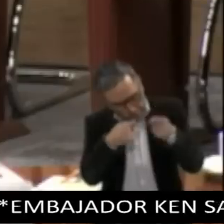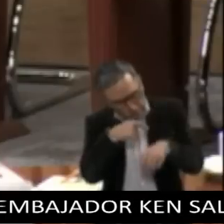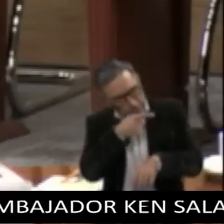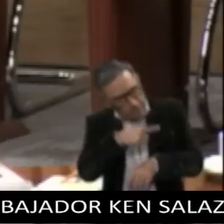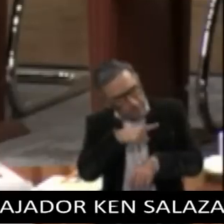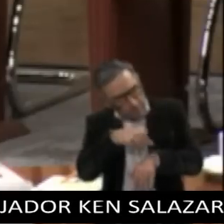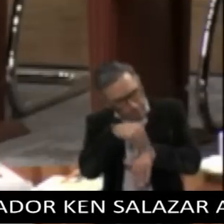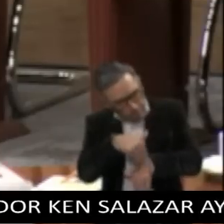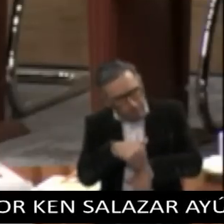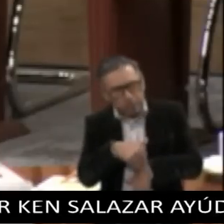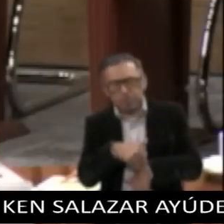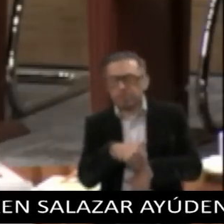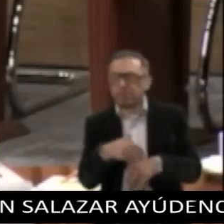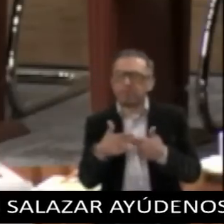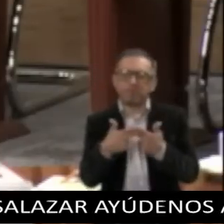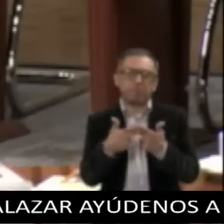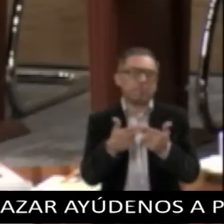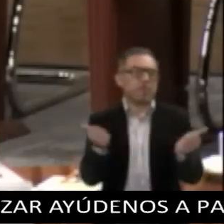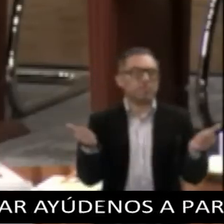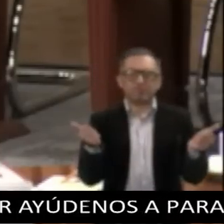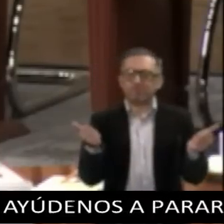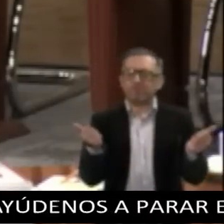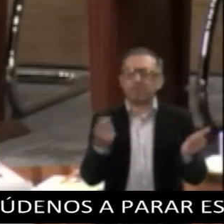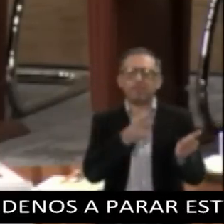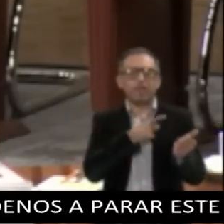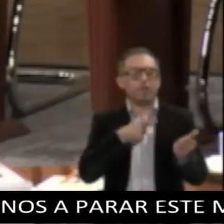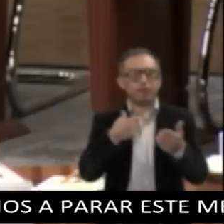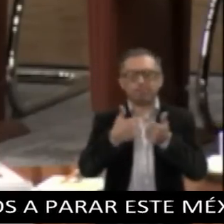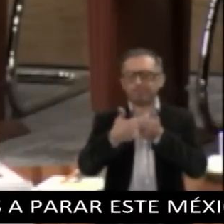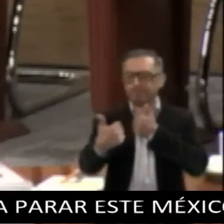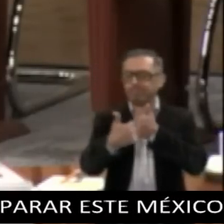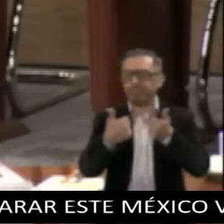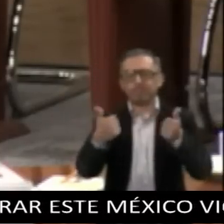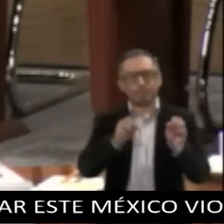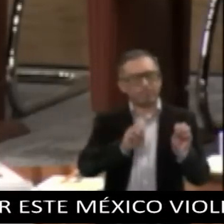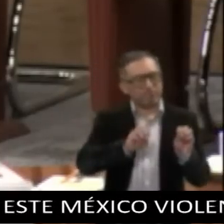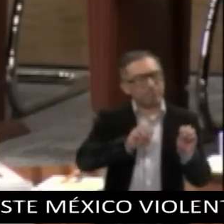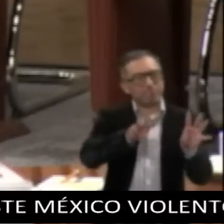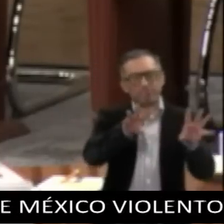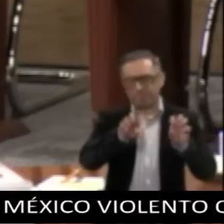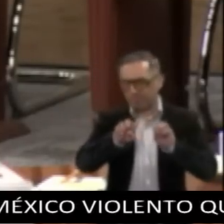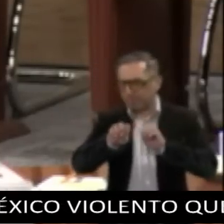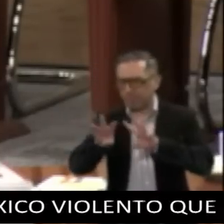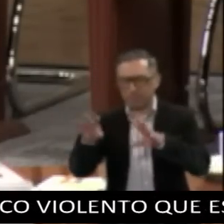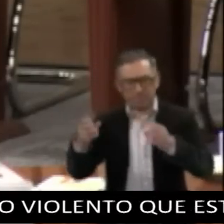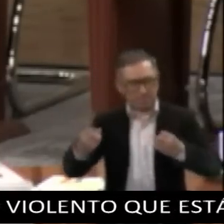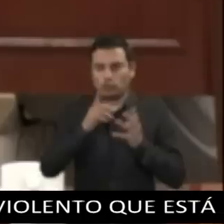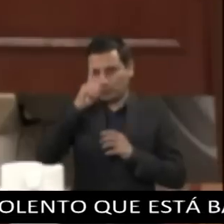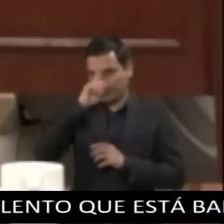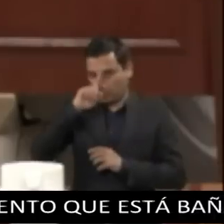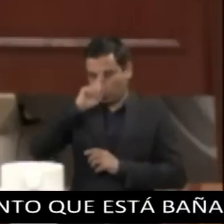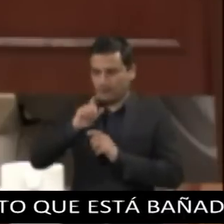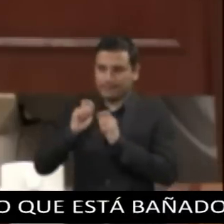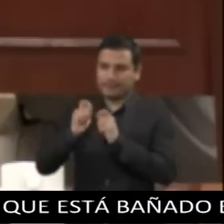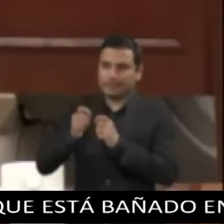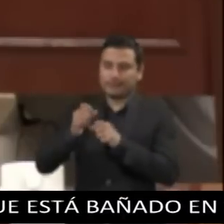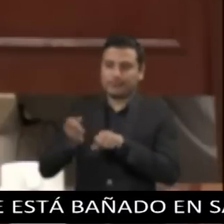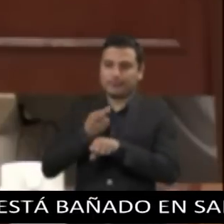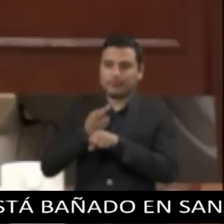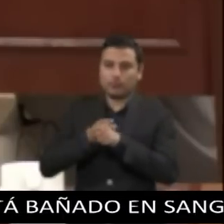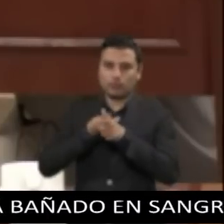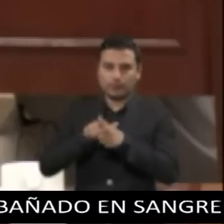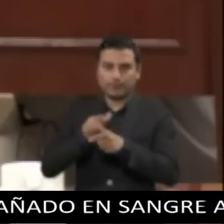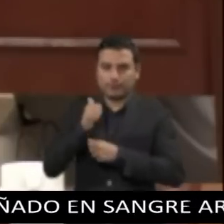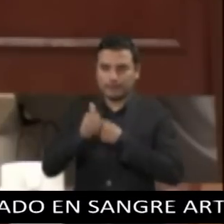perfiles cercanos a morena y otra quinteta en donde la mayoría no lo son Entonces sí quiero dejar Claro que se hizo un esfuerzo en el